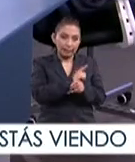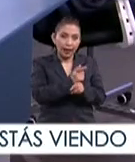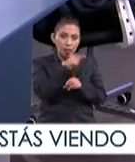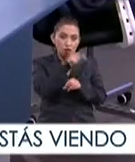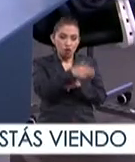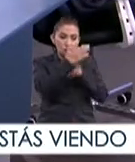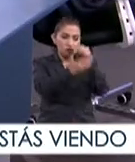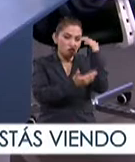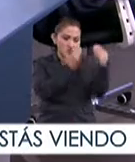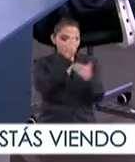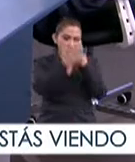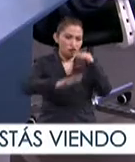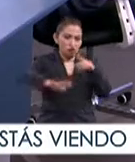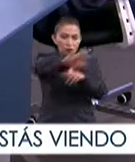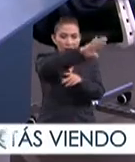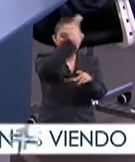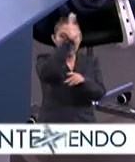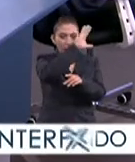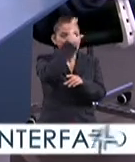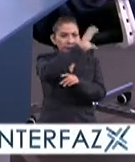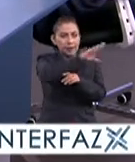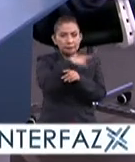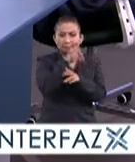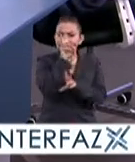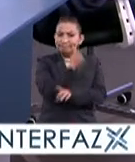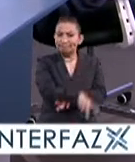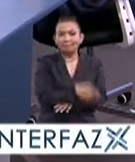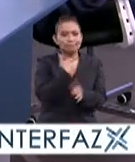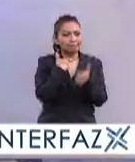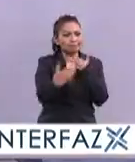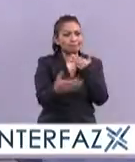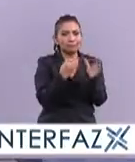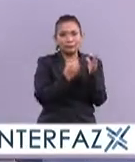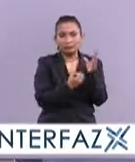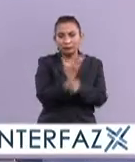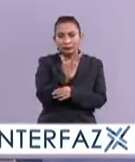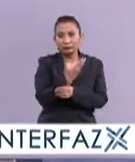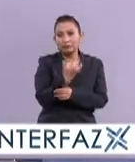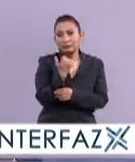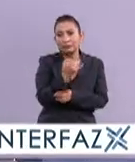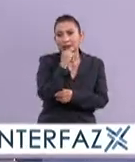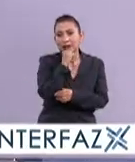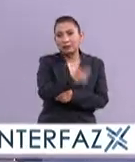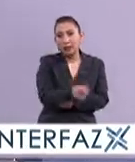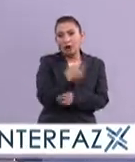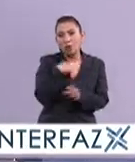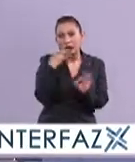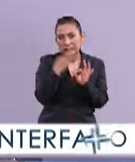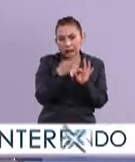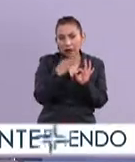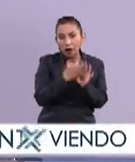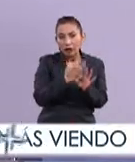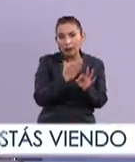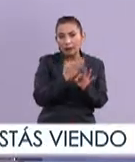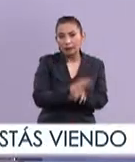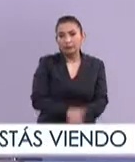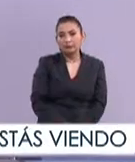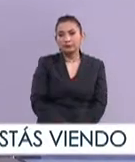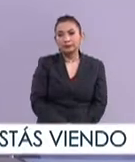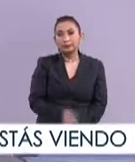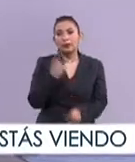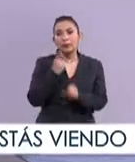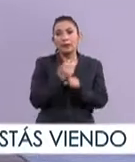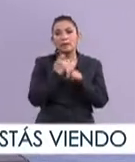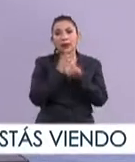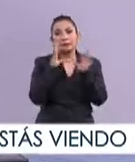licenciatura, estudios, un ámbito de la ciencia que está absolutamente de moda y que es muy pertinente en estos momentos.